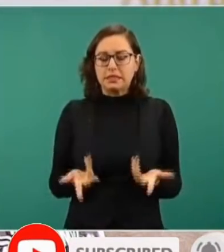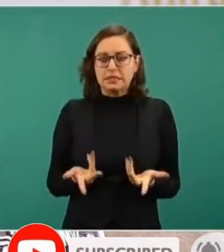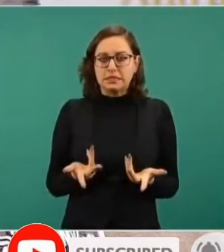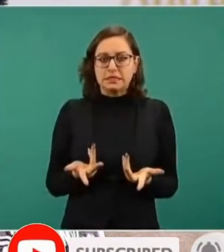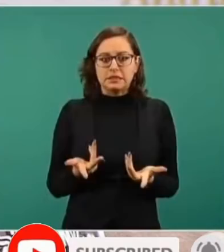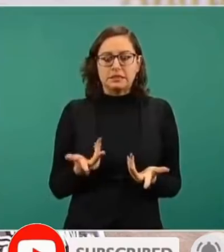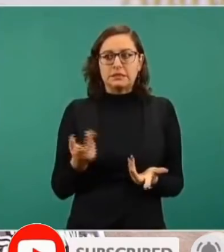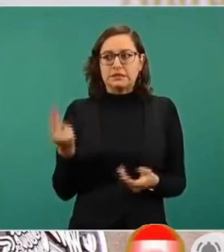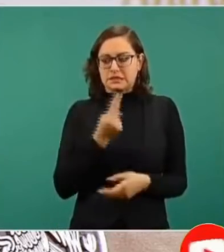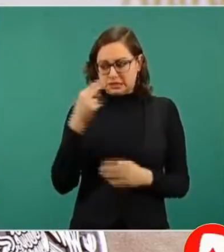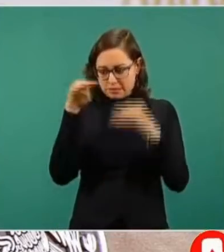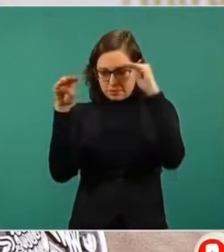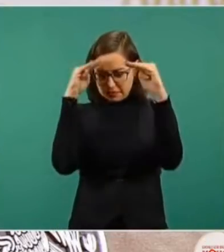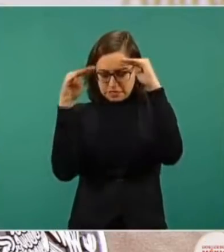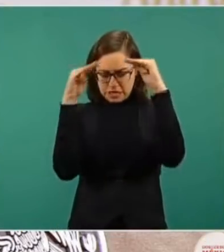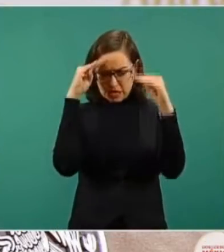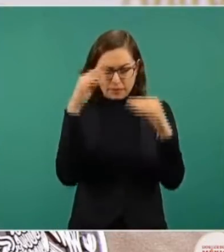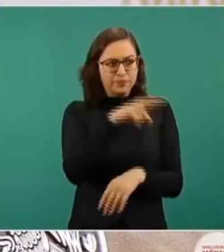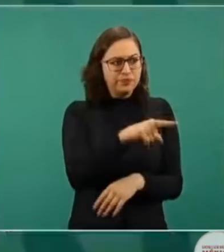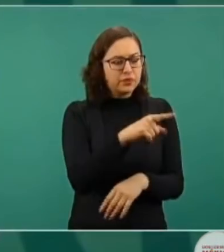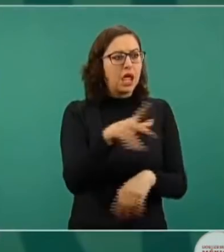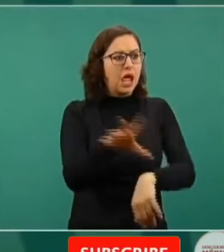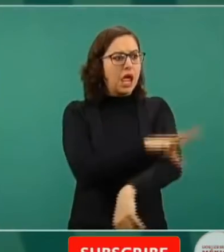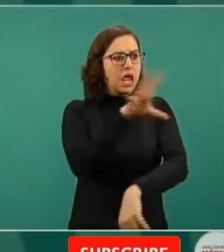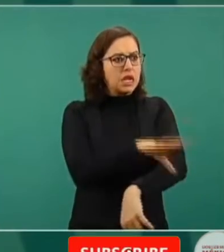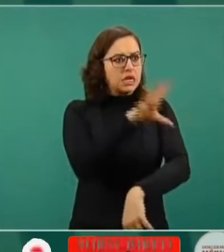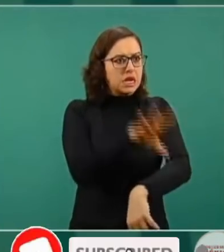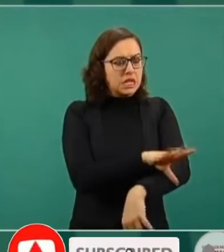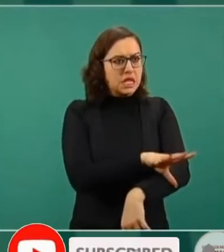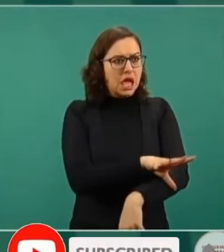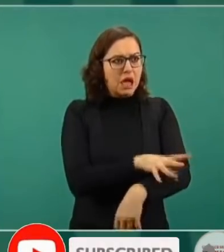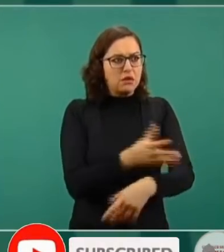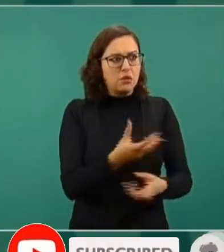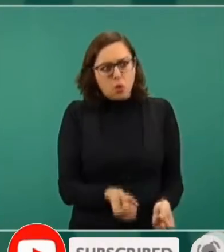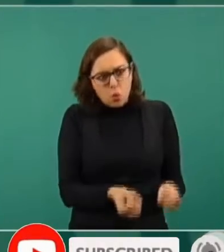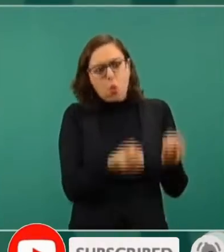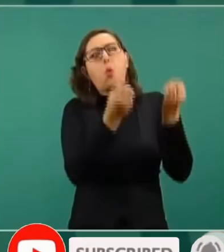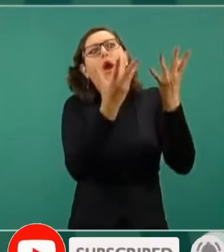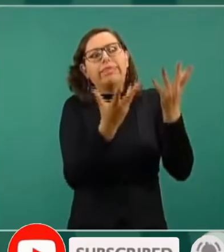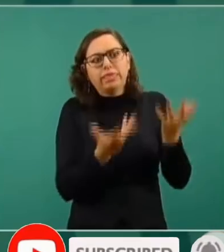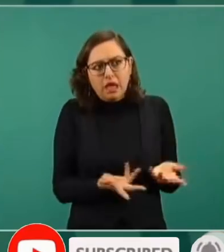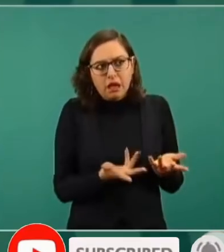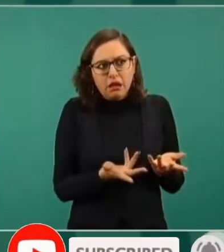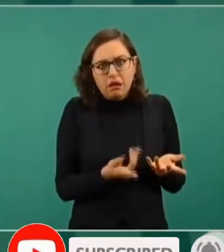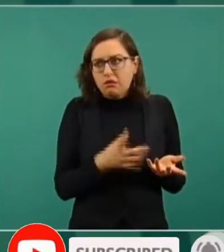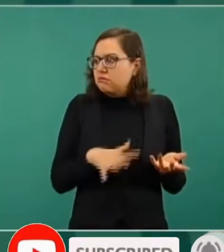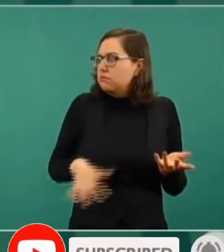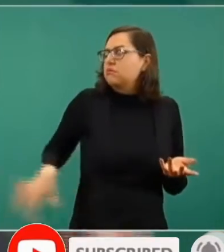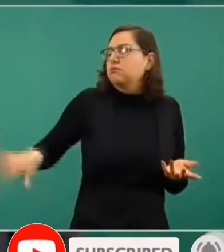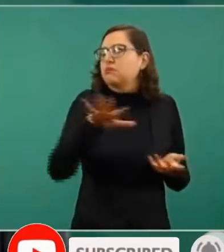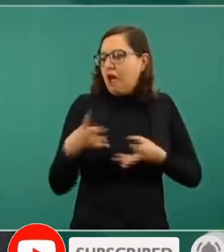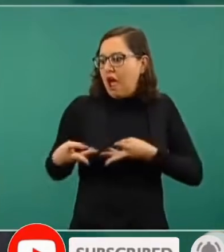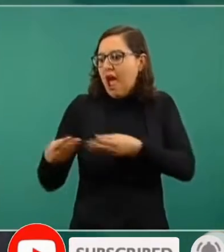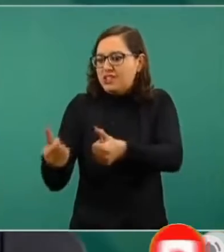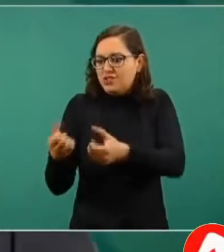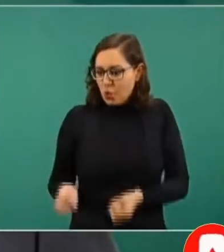sale, ¿verdad?, se puede meter a la red. Pero ya tienen sus permisos. Y entonces exigen, ¿verdad?, que se amplíe